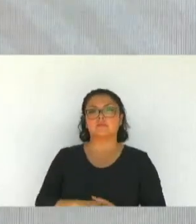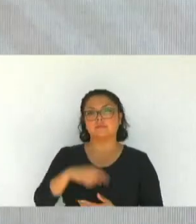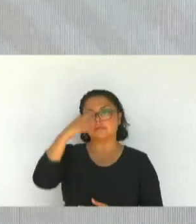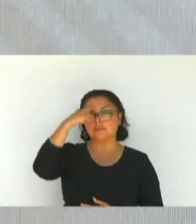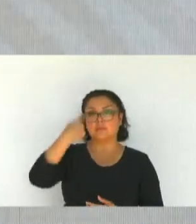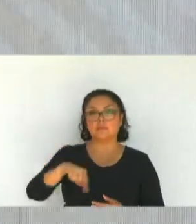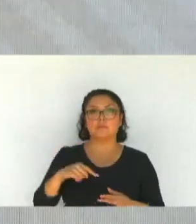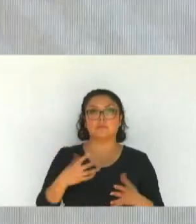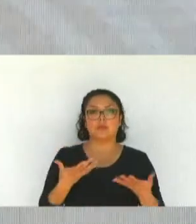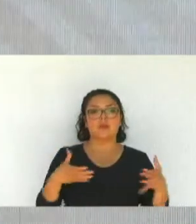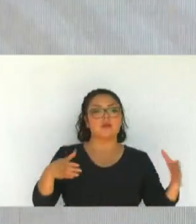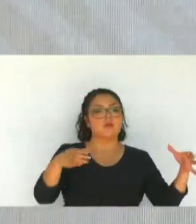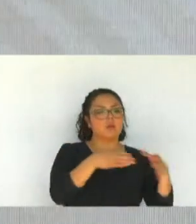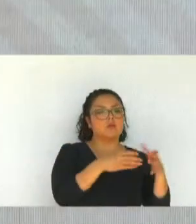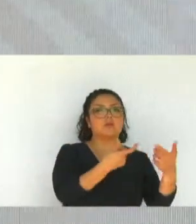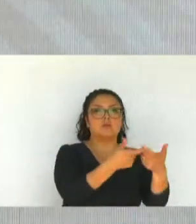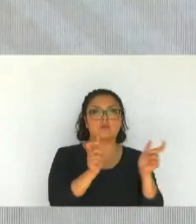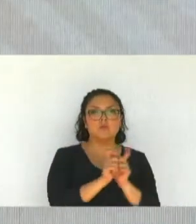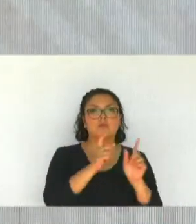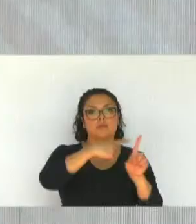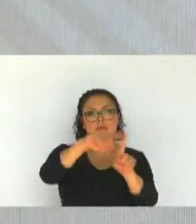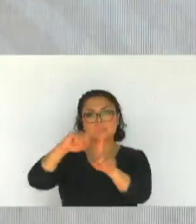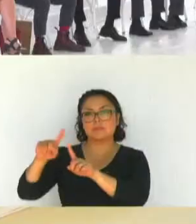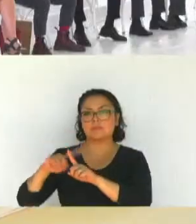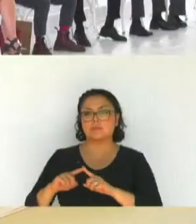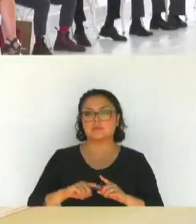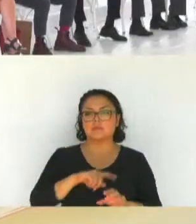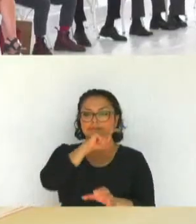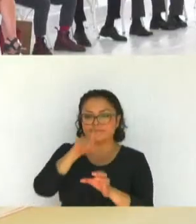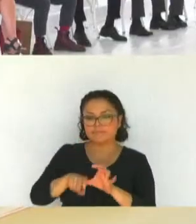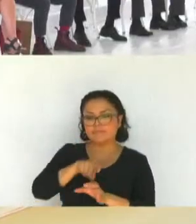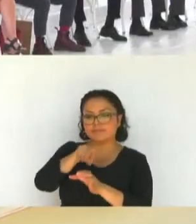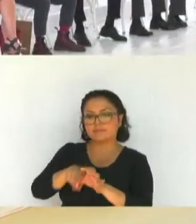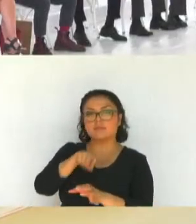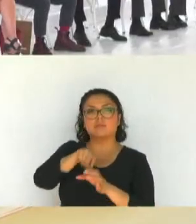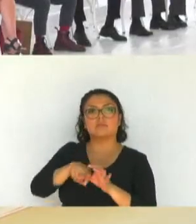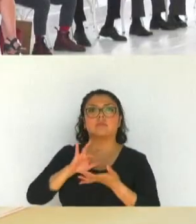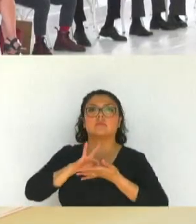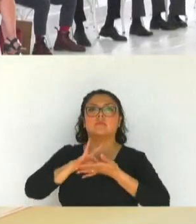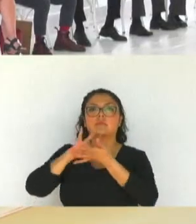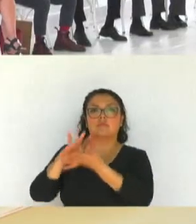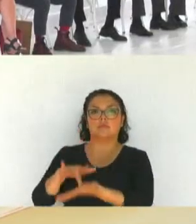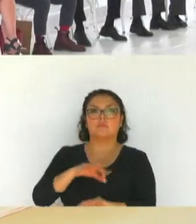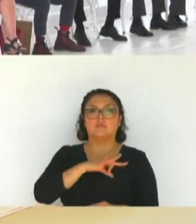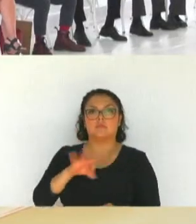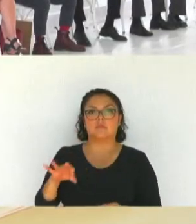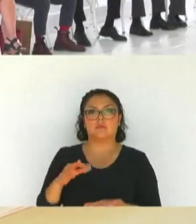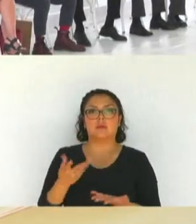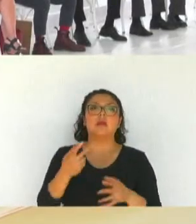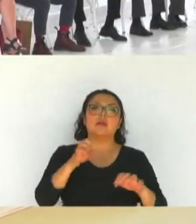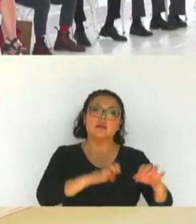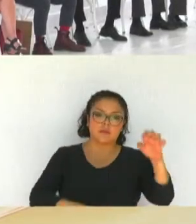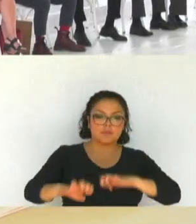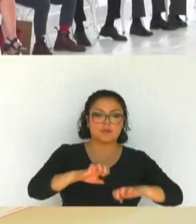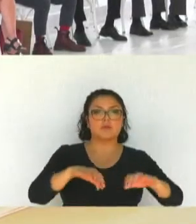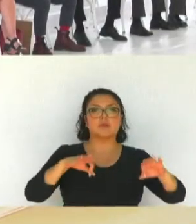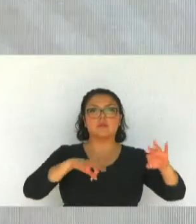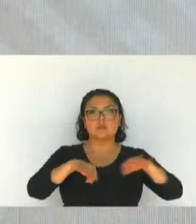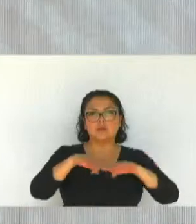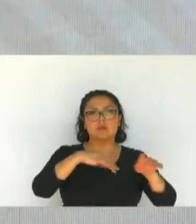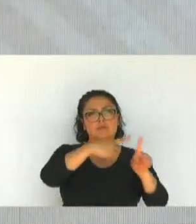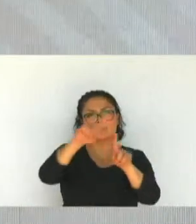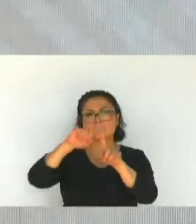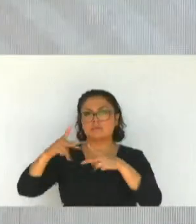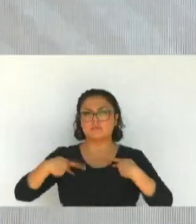cámaras y asociaciones en beneficio de las y los trabajadores de sus empresas afiliadas. Ya están